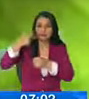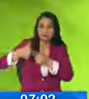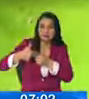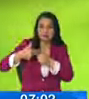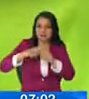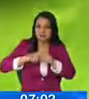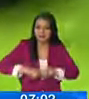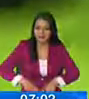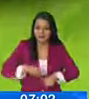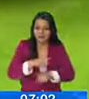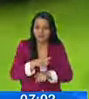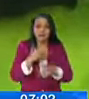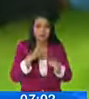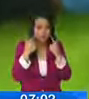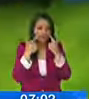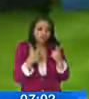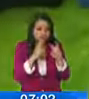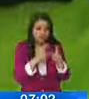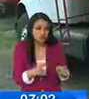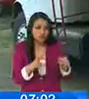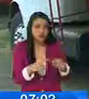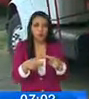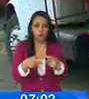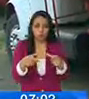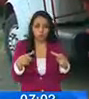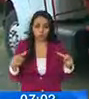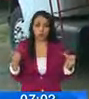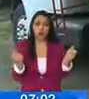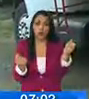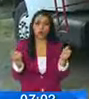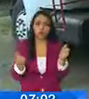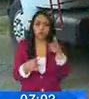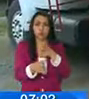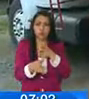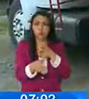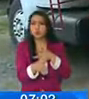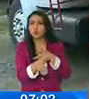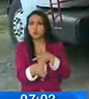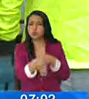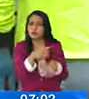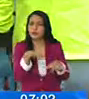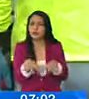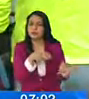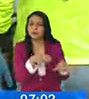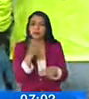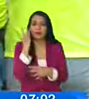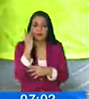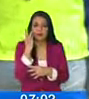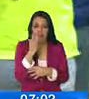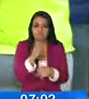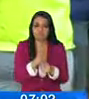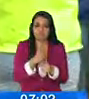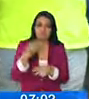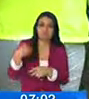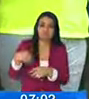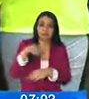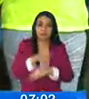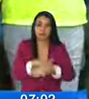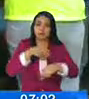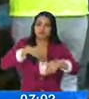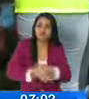Nacional le siguieran la pista a este tanquero tras identificar irregularidades en su actividad, la tarde de este miércoles